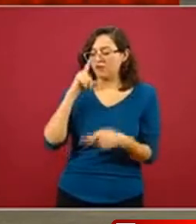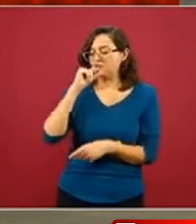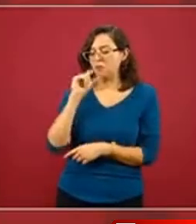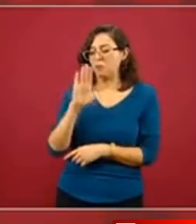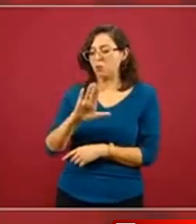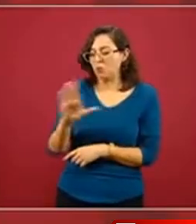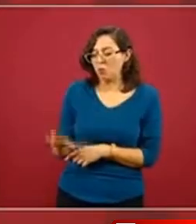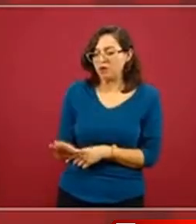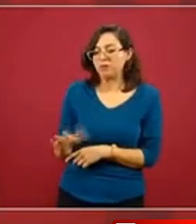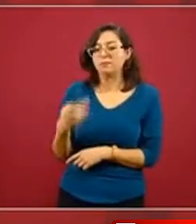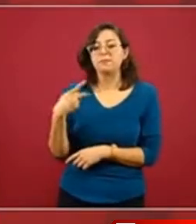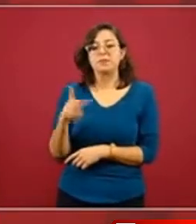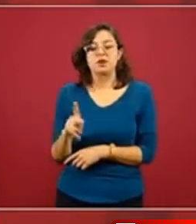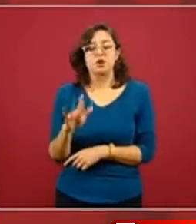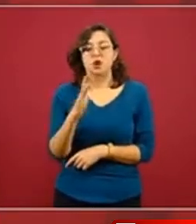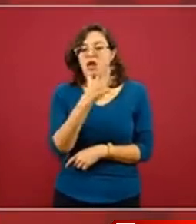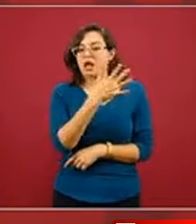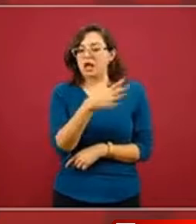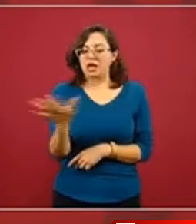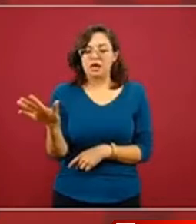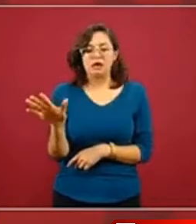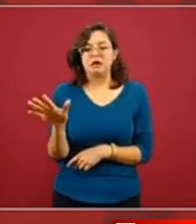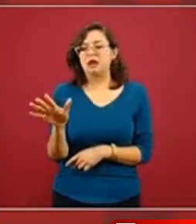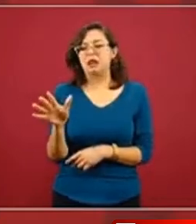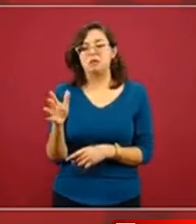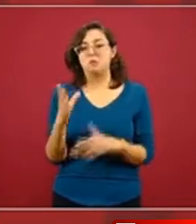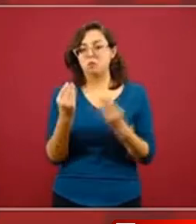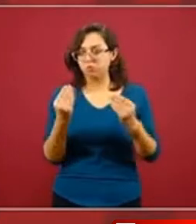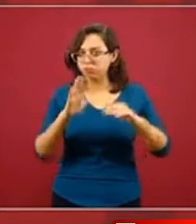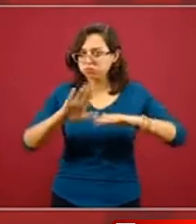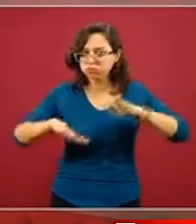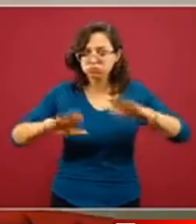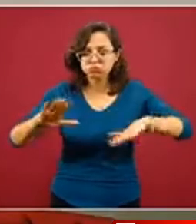fallecieron, pero en general es un saldo